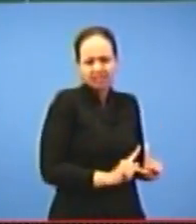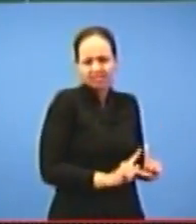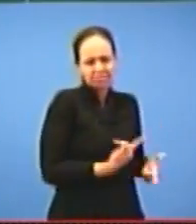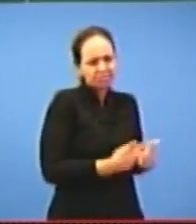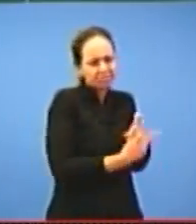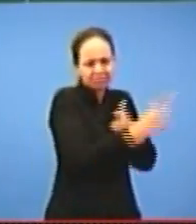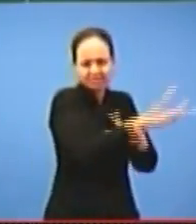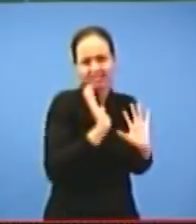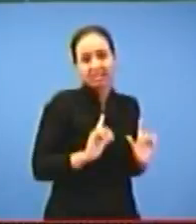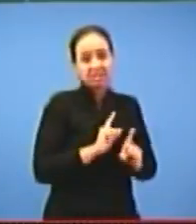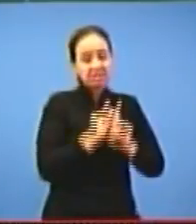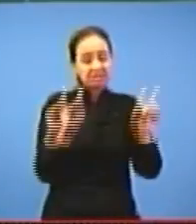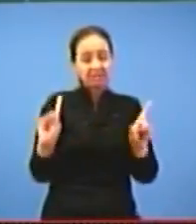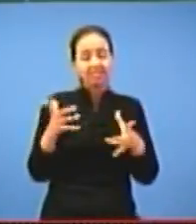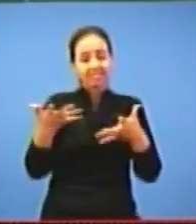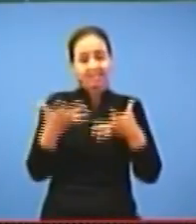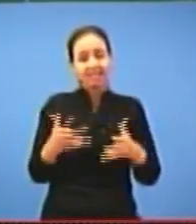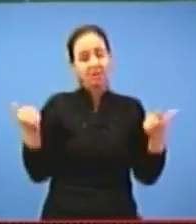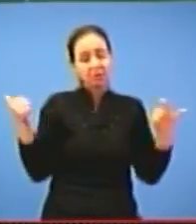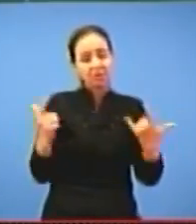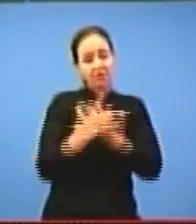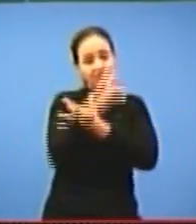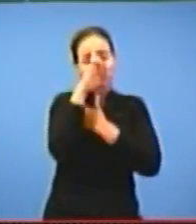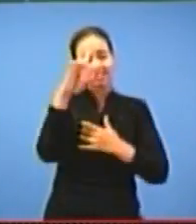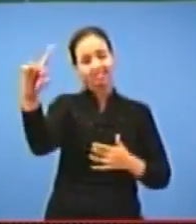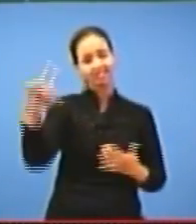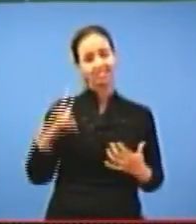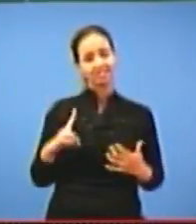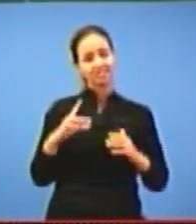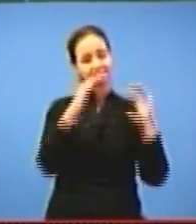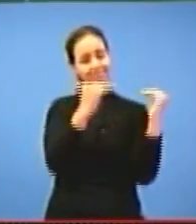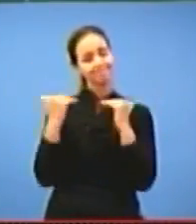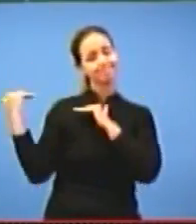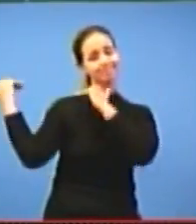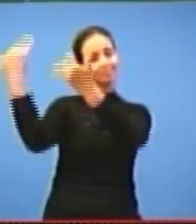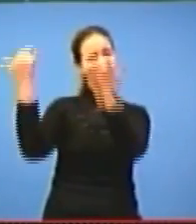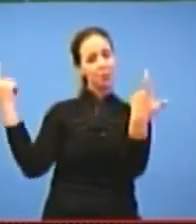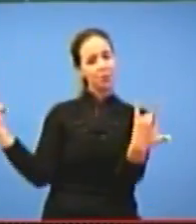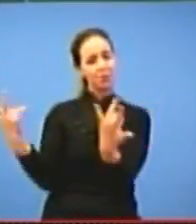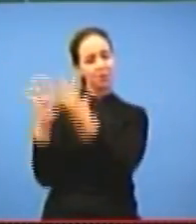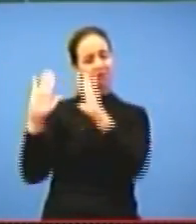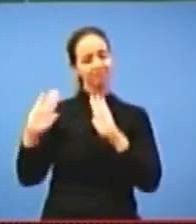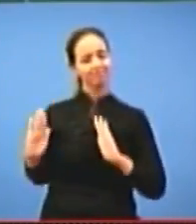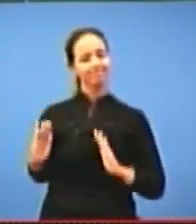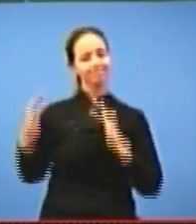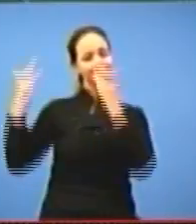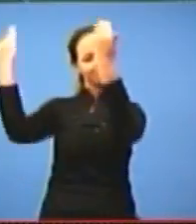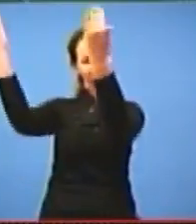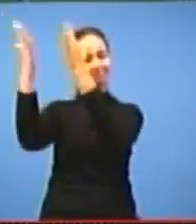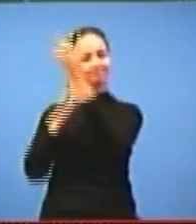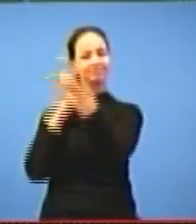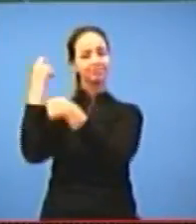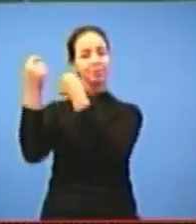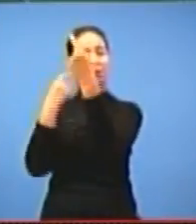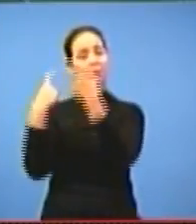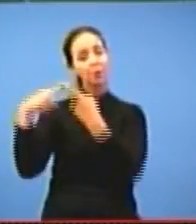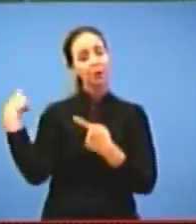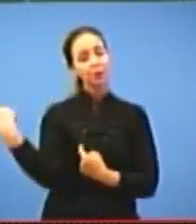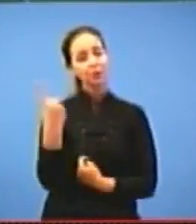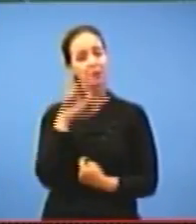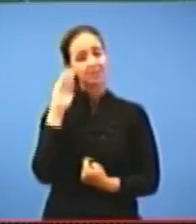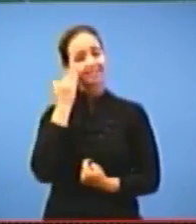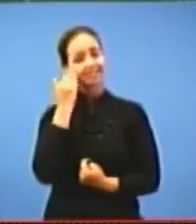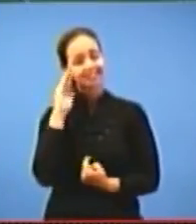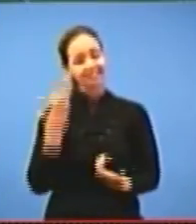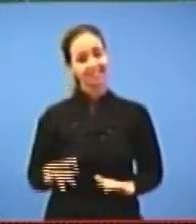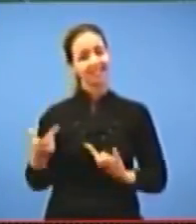puede tomar la decisión, pero nosotros queremos al Señor, queremos glorificar al Señor. Damos a Él glorias y honras y aleluyas, porque nosotros